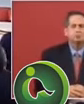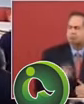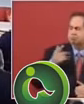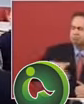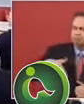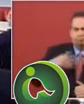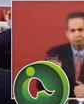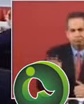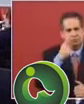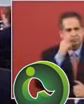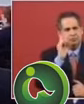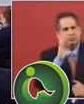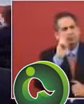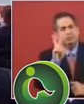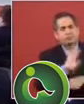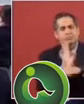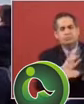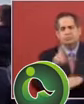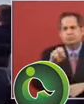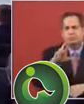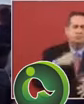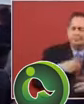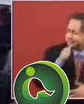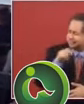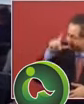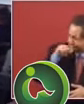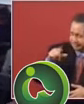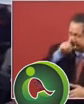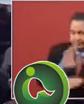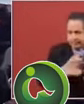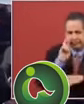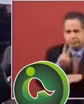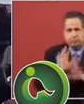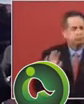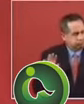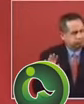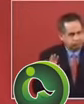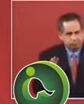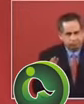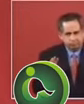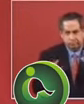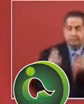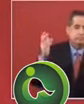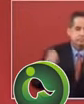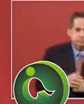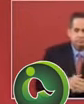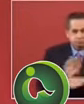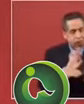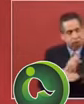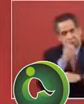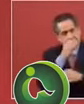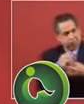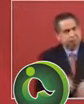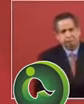aquí si ya había visto la película Roma. No la he podido ver, pero ahora, pues una película